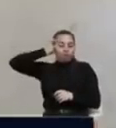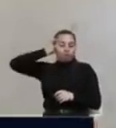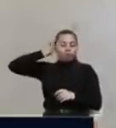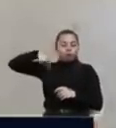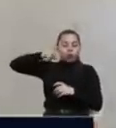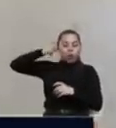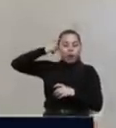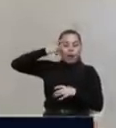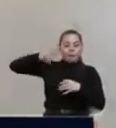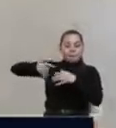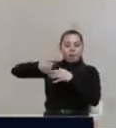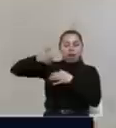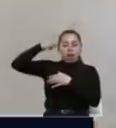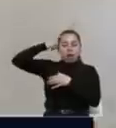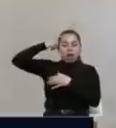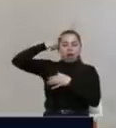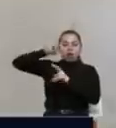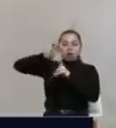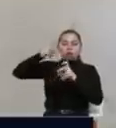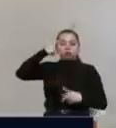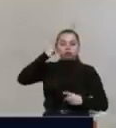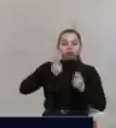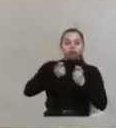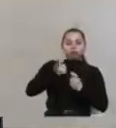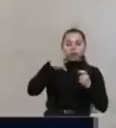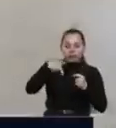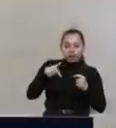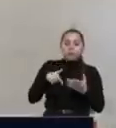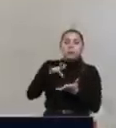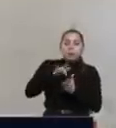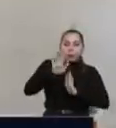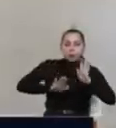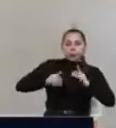está participando en este proceso,